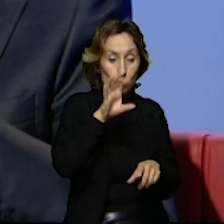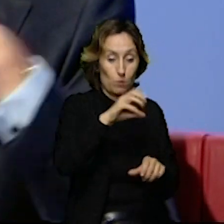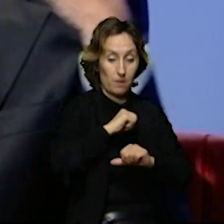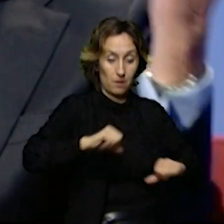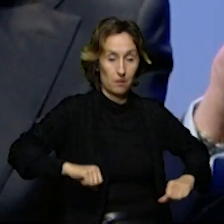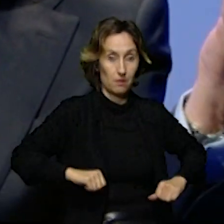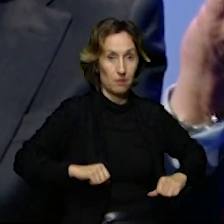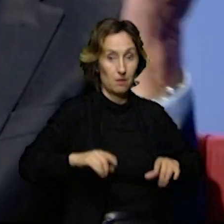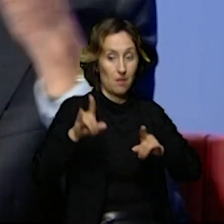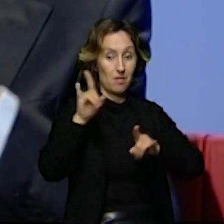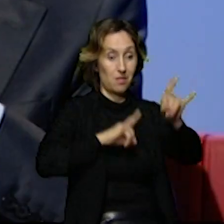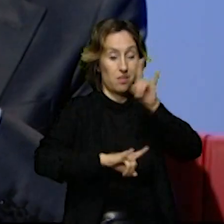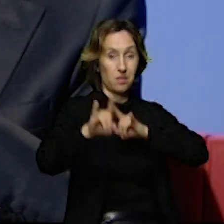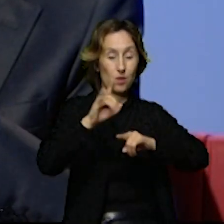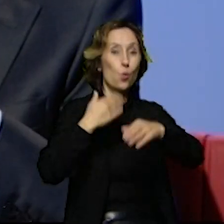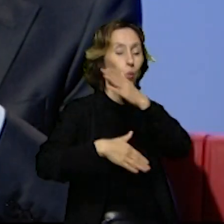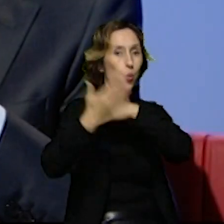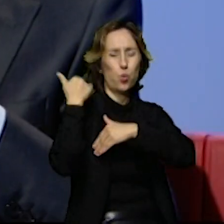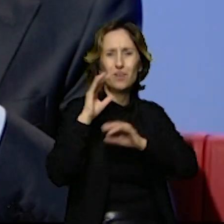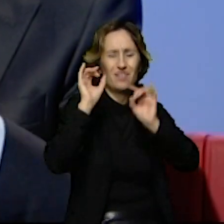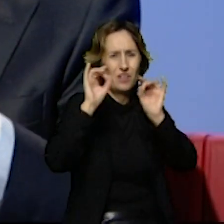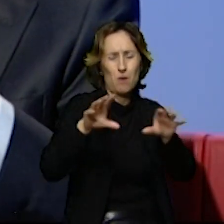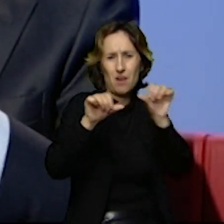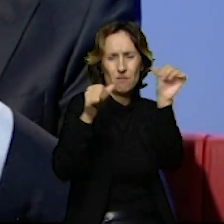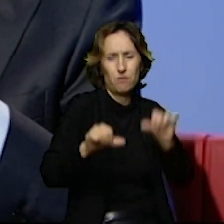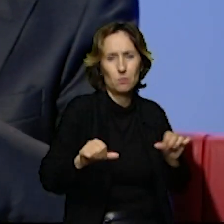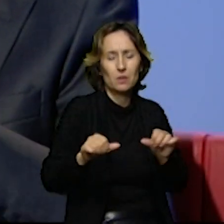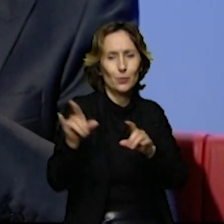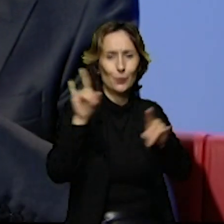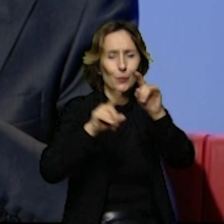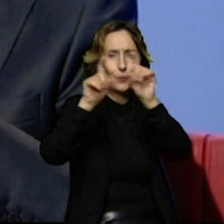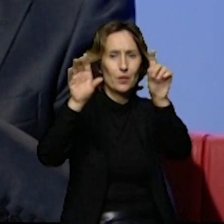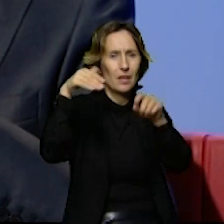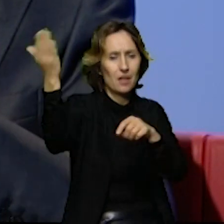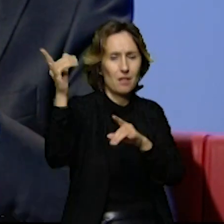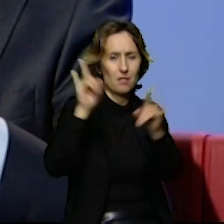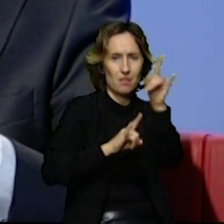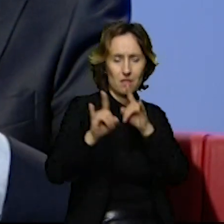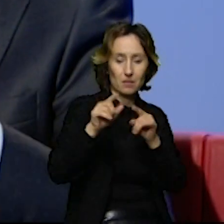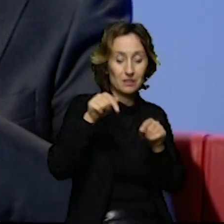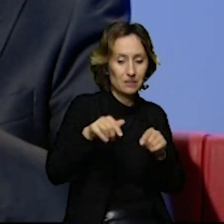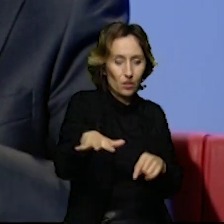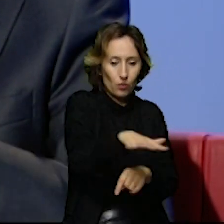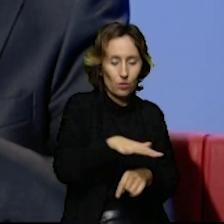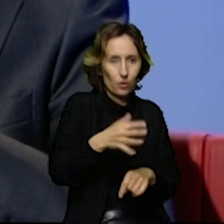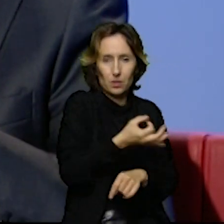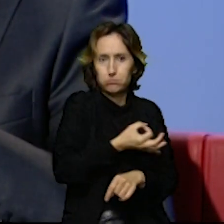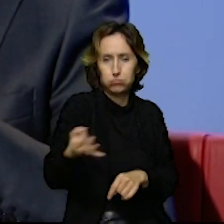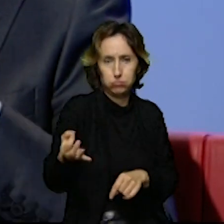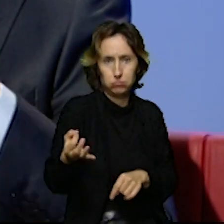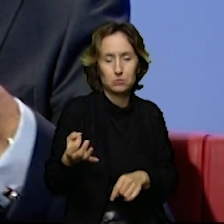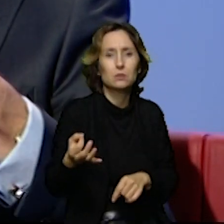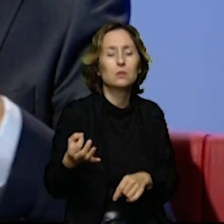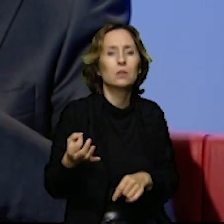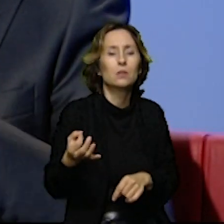más atractiva, como lo fue en momentos anteriores, para atraer a empresas aquí, ¿eh? Es un lugar ideal para establecerse,